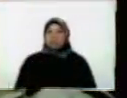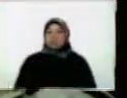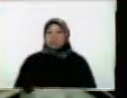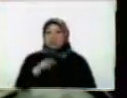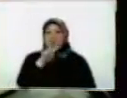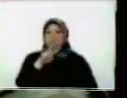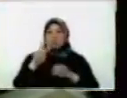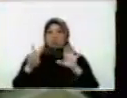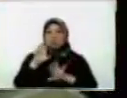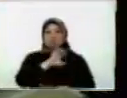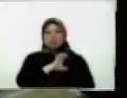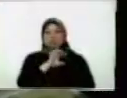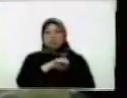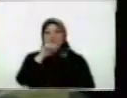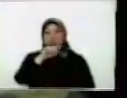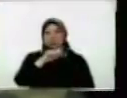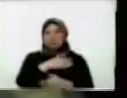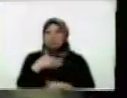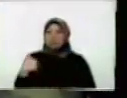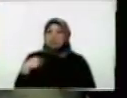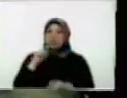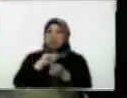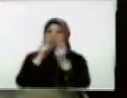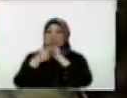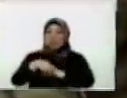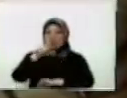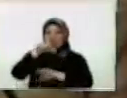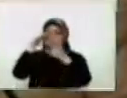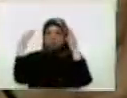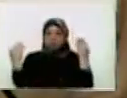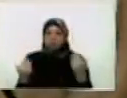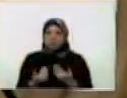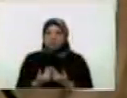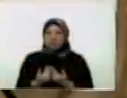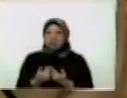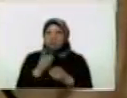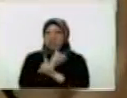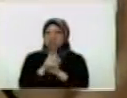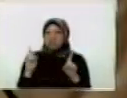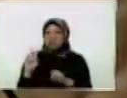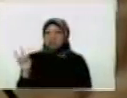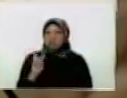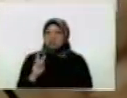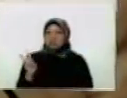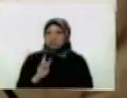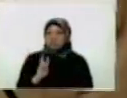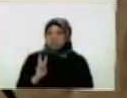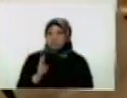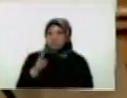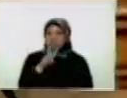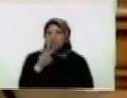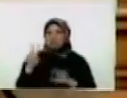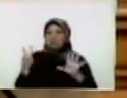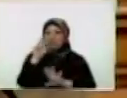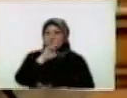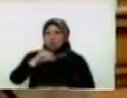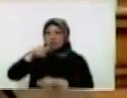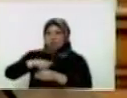23. Y con esto quiero decirle al mundo que quema democracia en Venezuela. 25